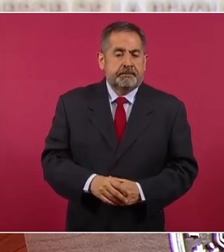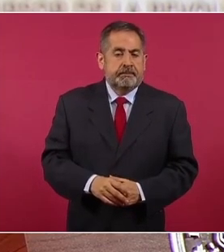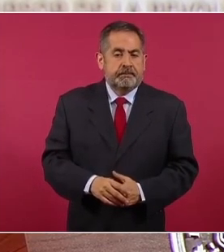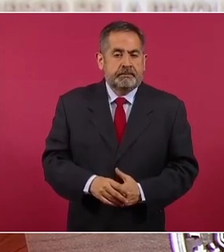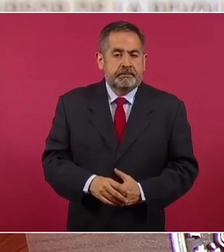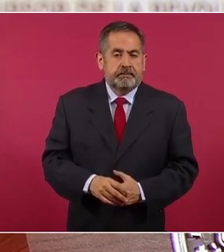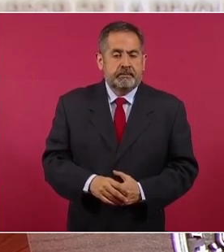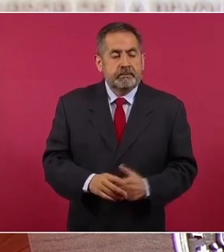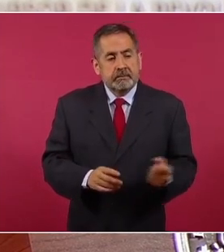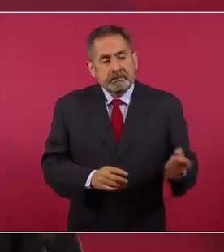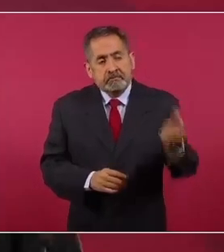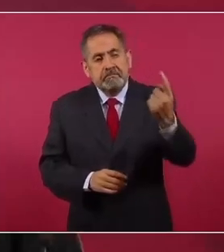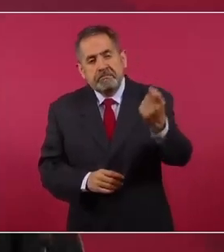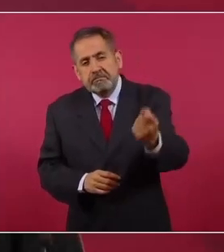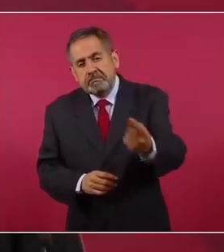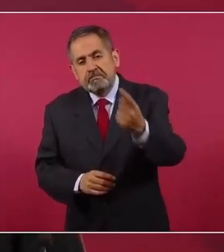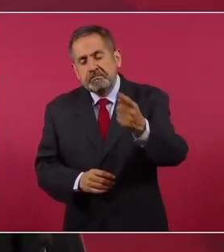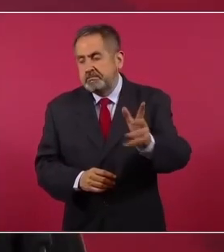Es la excepción.